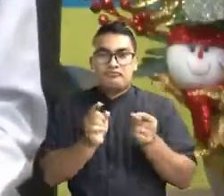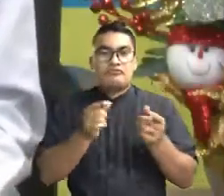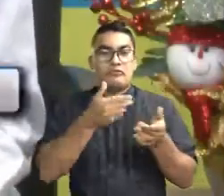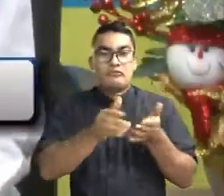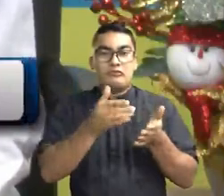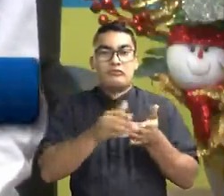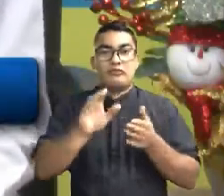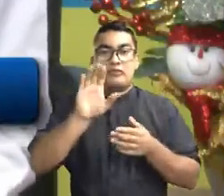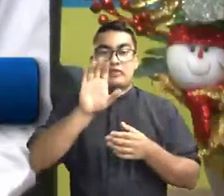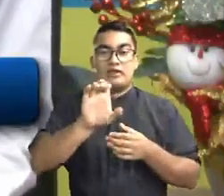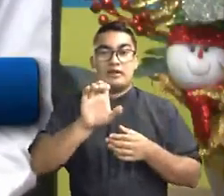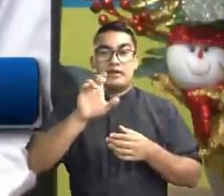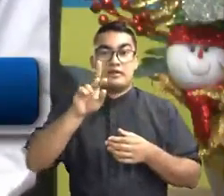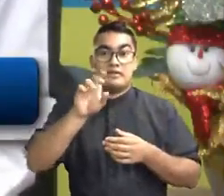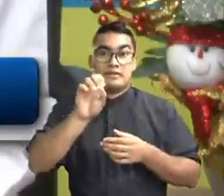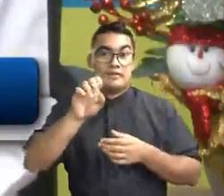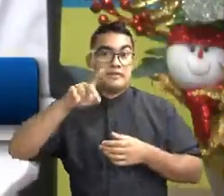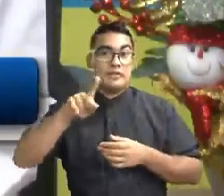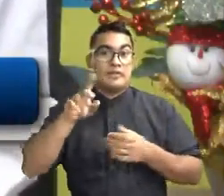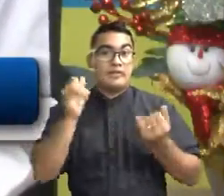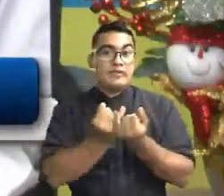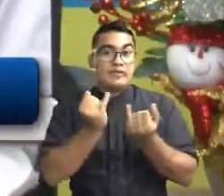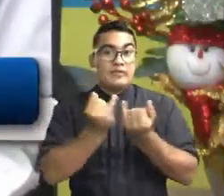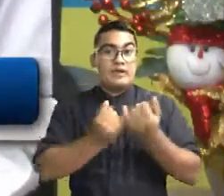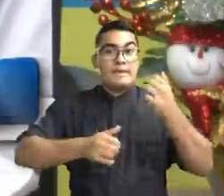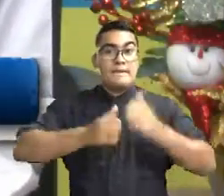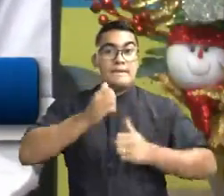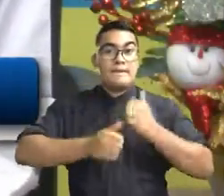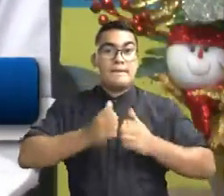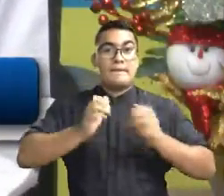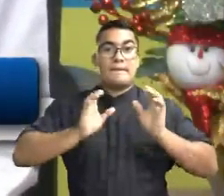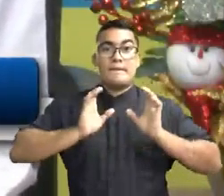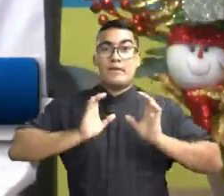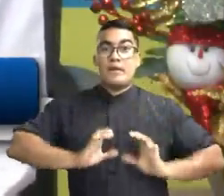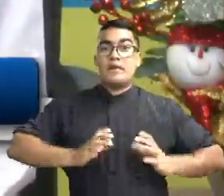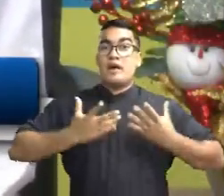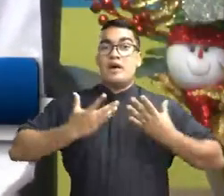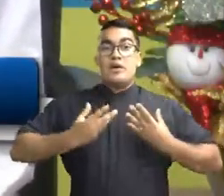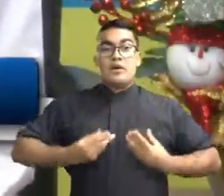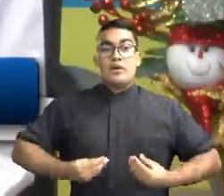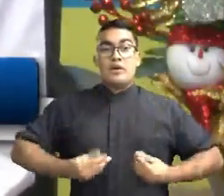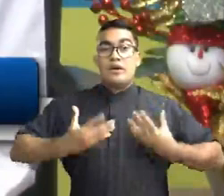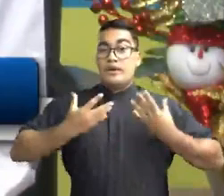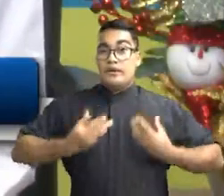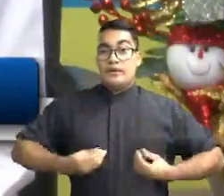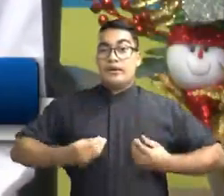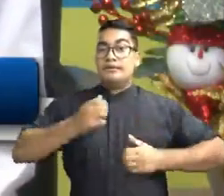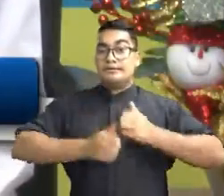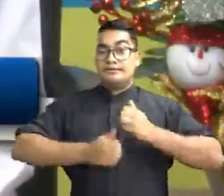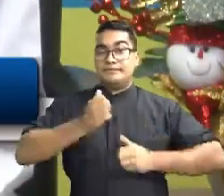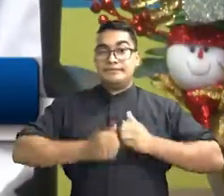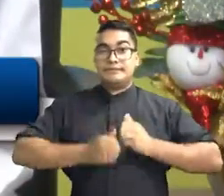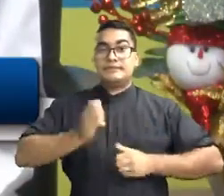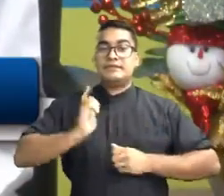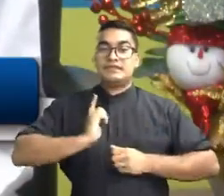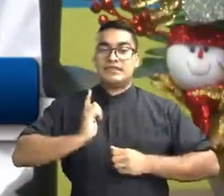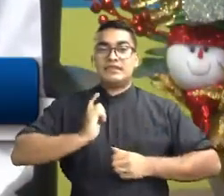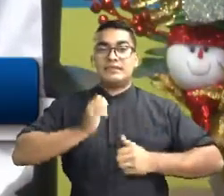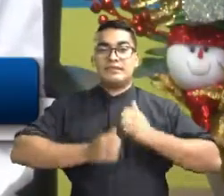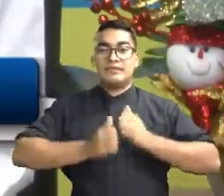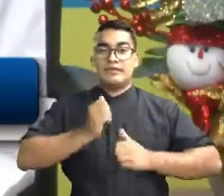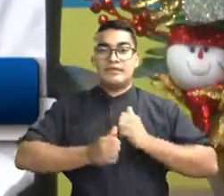como EPOC, es un proceso patológico, como su nombre lo dice, pulmonar, que se caracteriza por una limitación